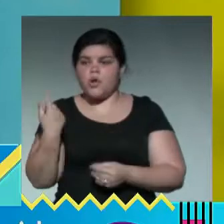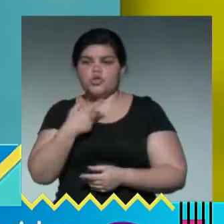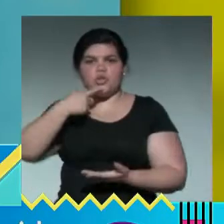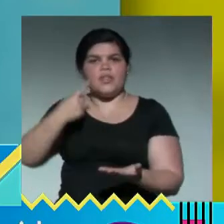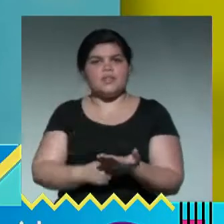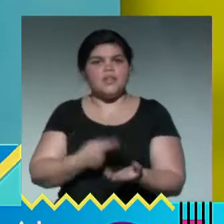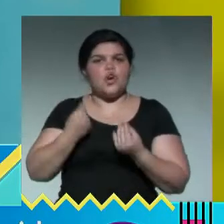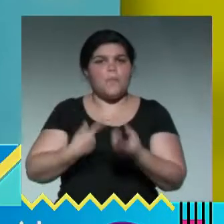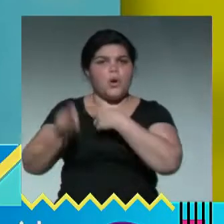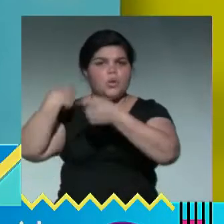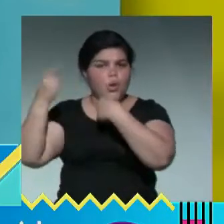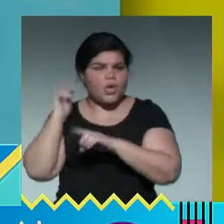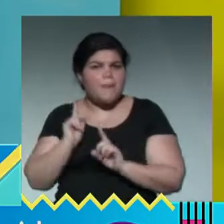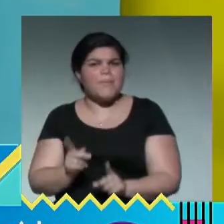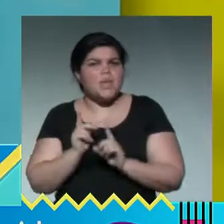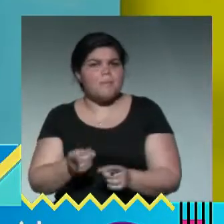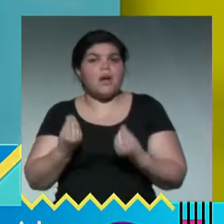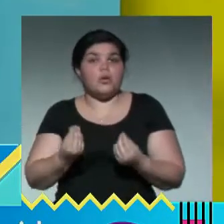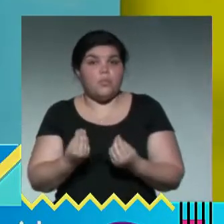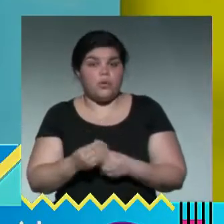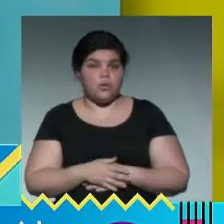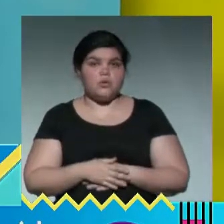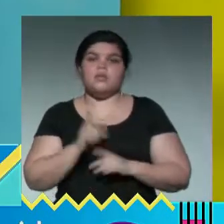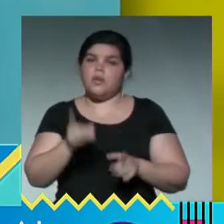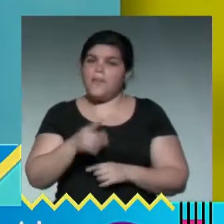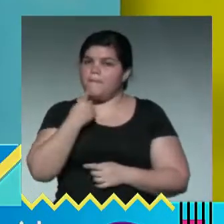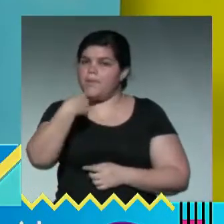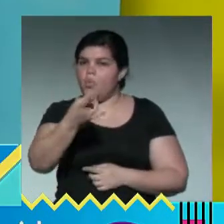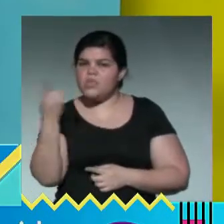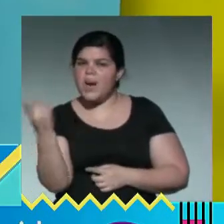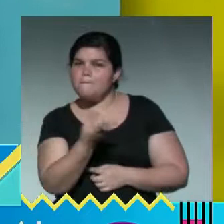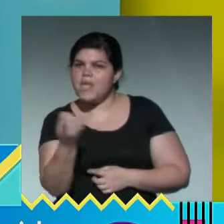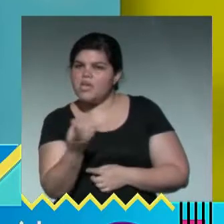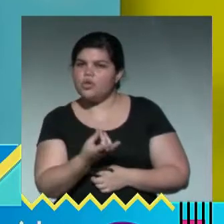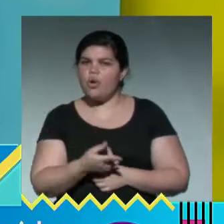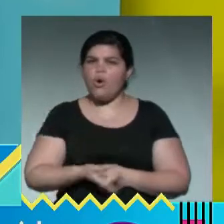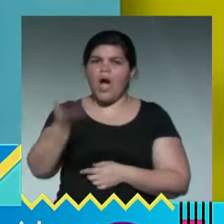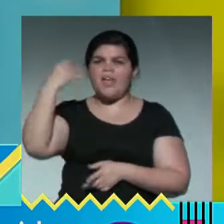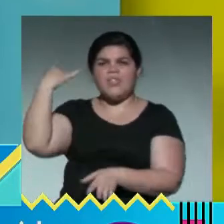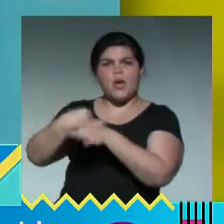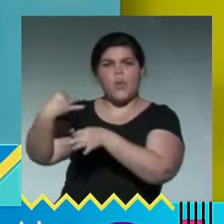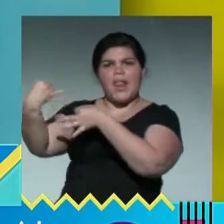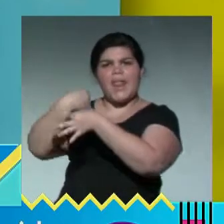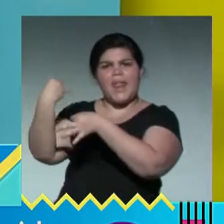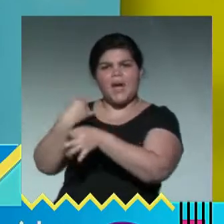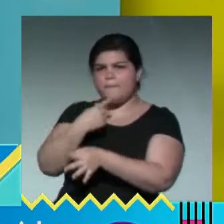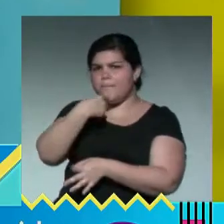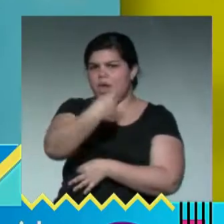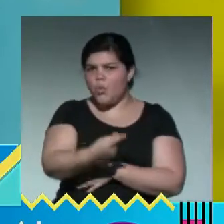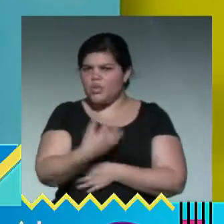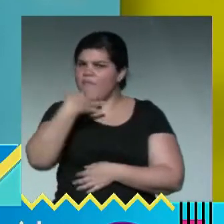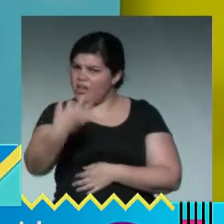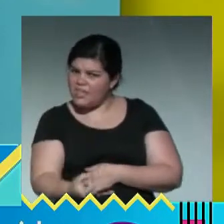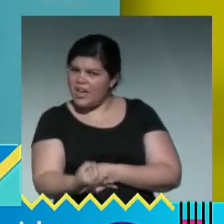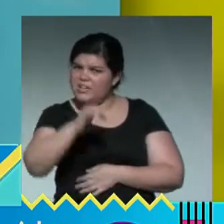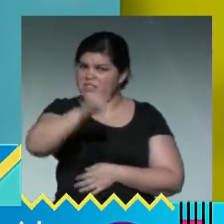nosotros también a esa misma historia. Y preguntar por esos mitos quizás o esas cosas que nos dijeron en la escuela y bueno, preguntarle a los historiadores si fueron